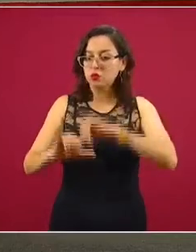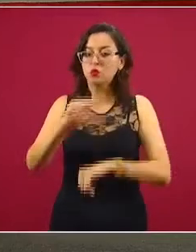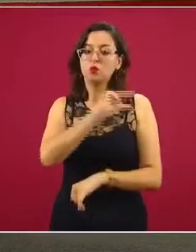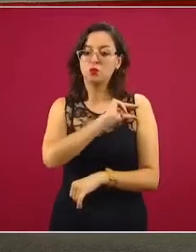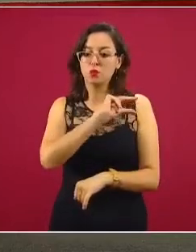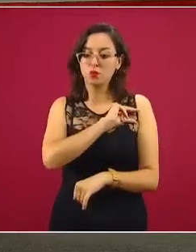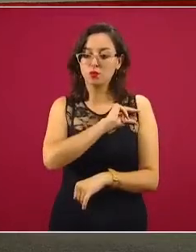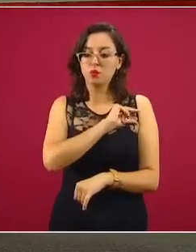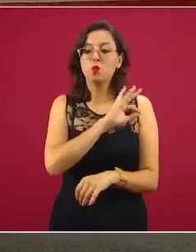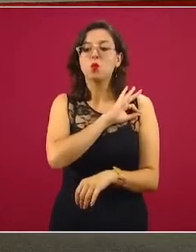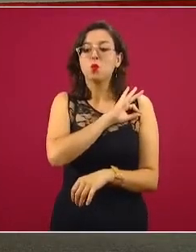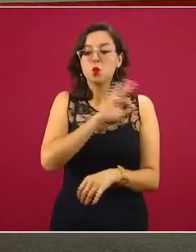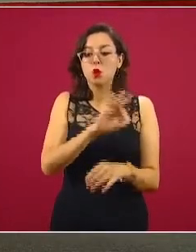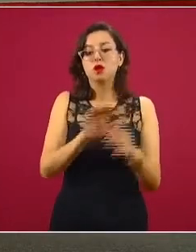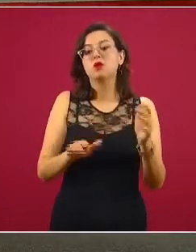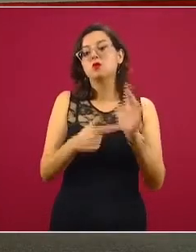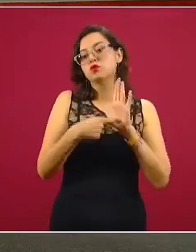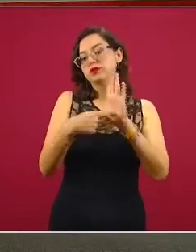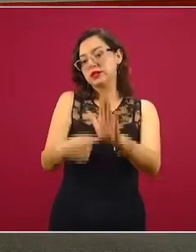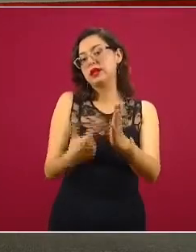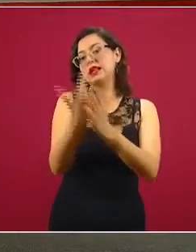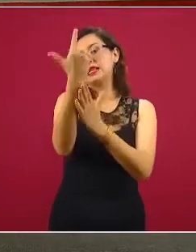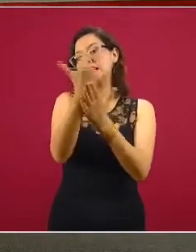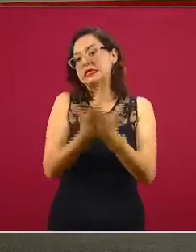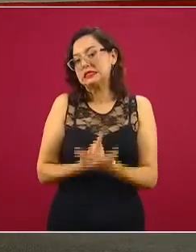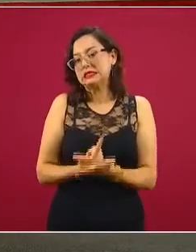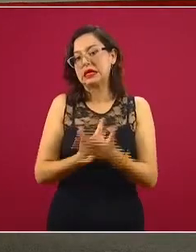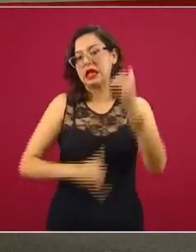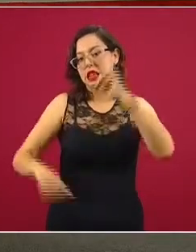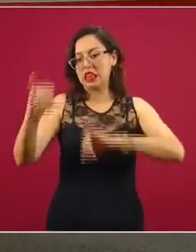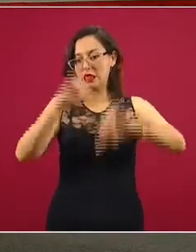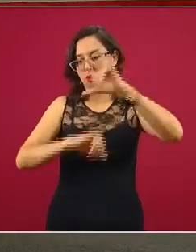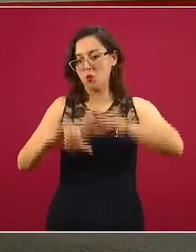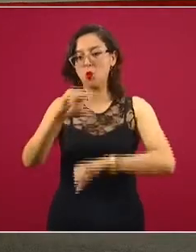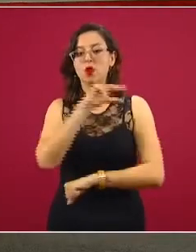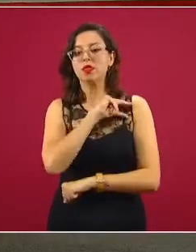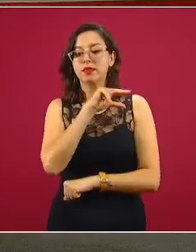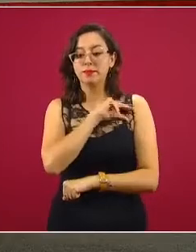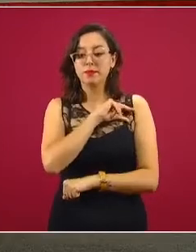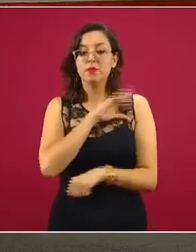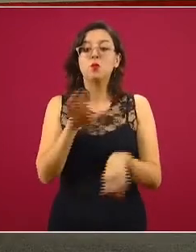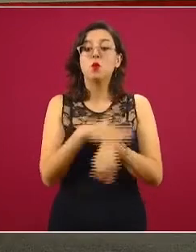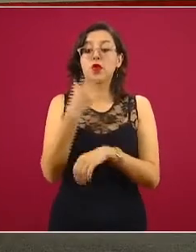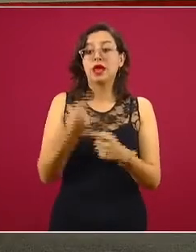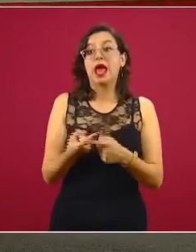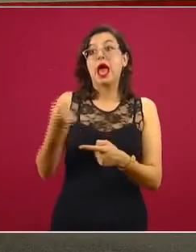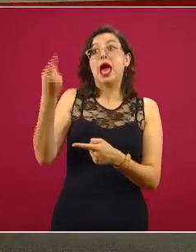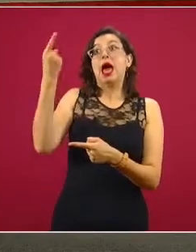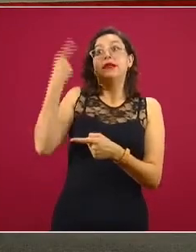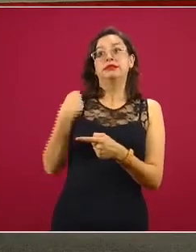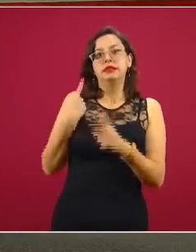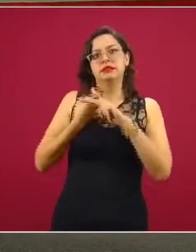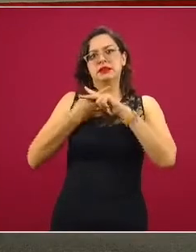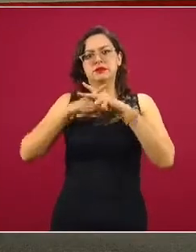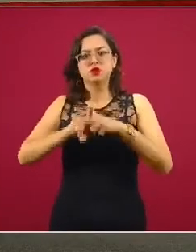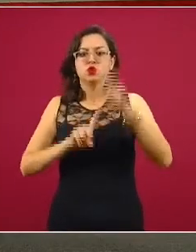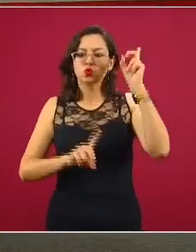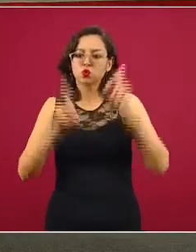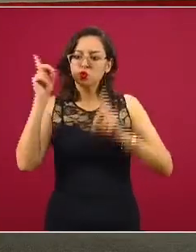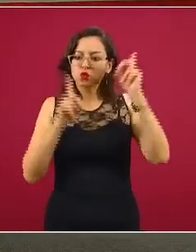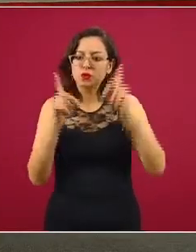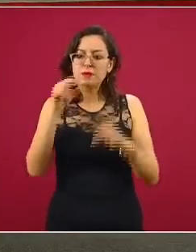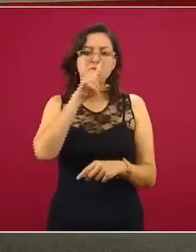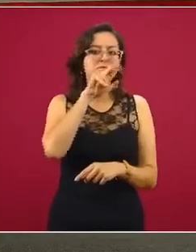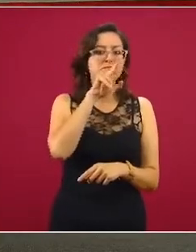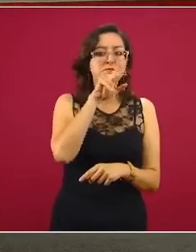les voy a mostrar la lista de los laboratorios privados. Esto también se prestó al inicio a una inquietud que me llama la atención,